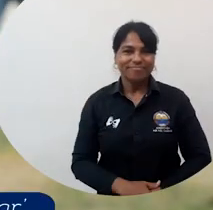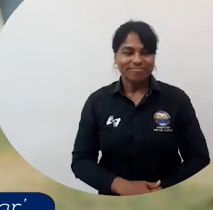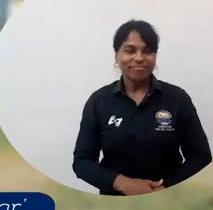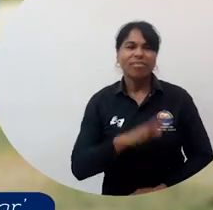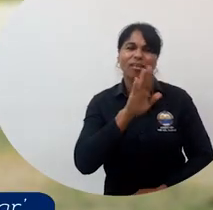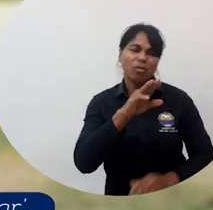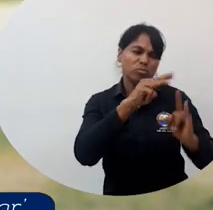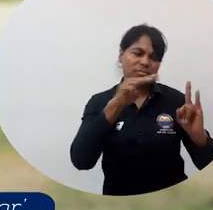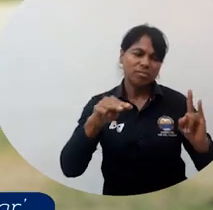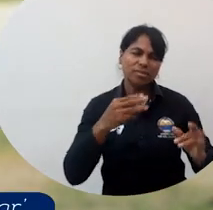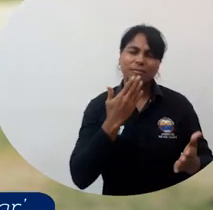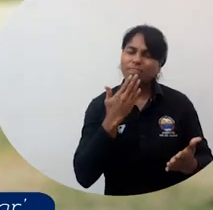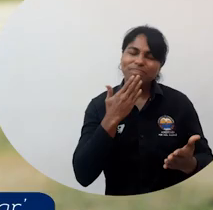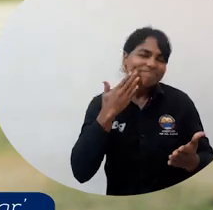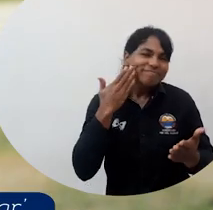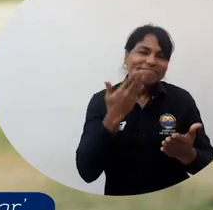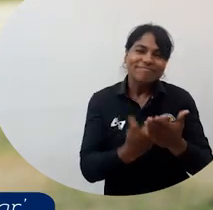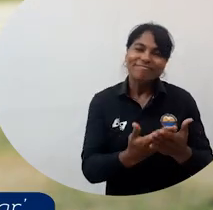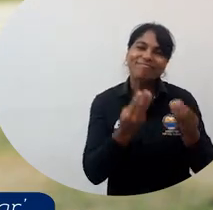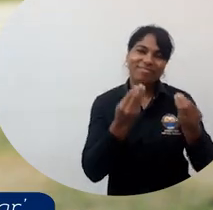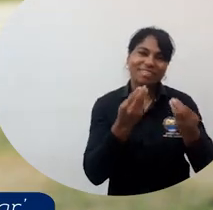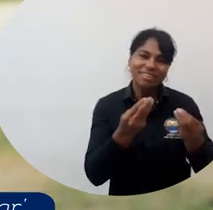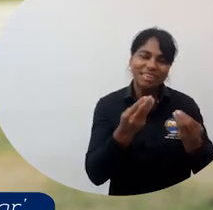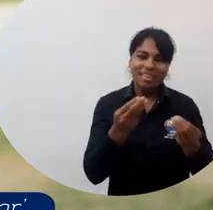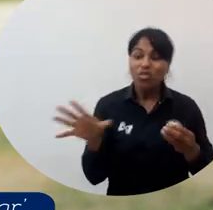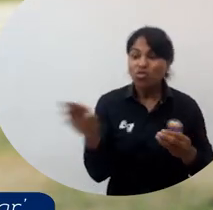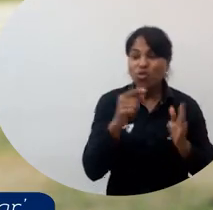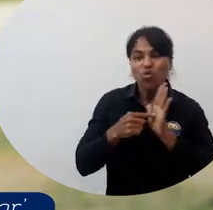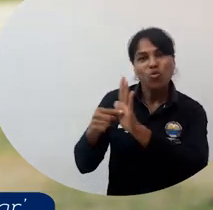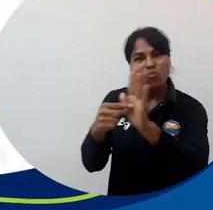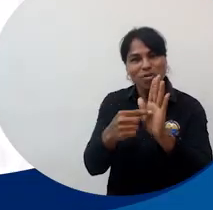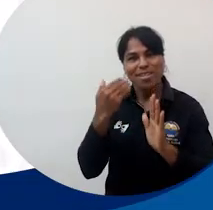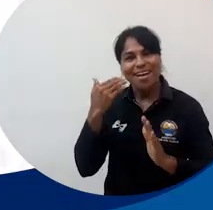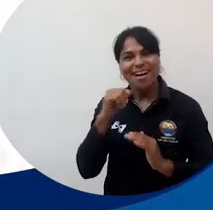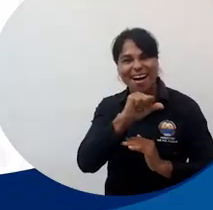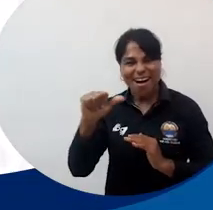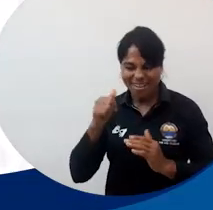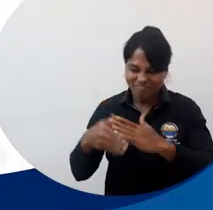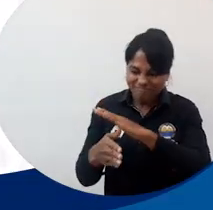doy gracias de que todos han conocido lo que es el rol de la mujer de la pesca.